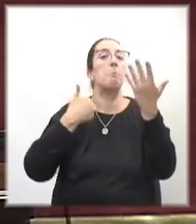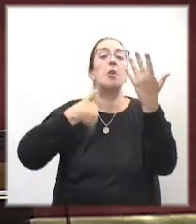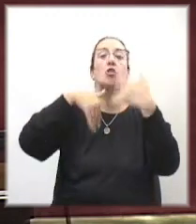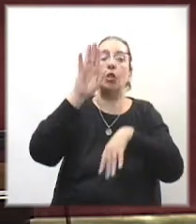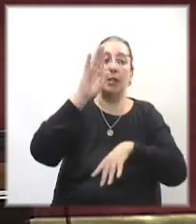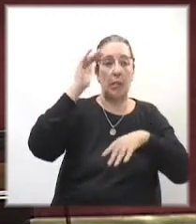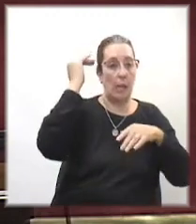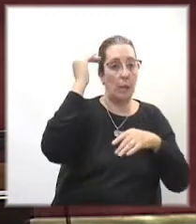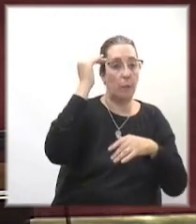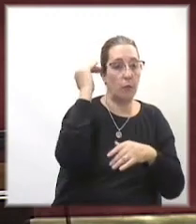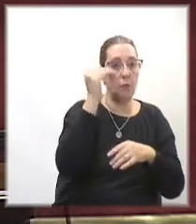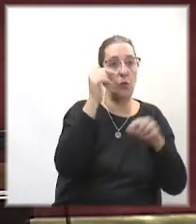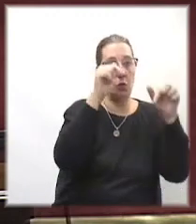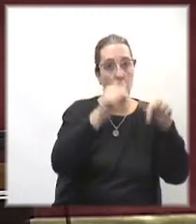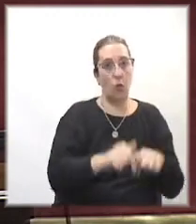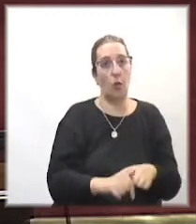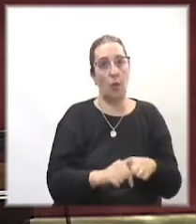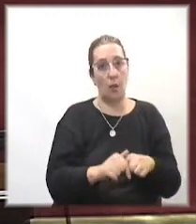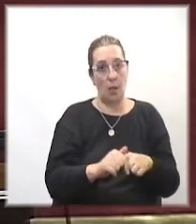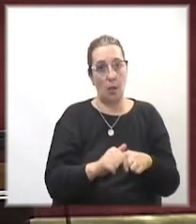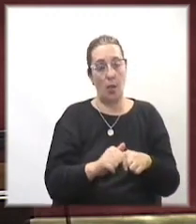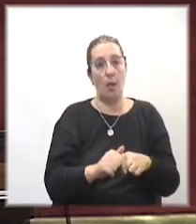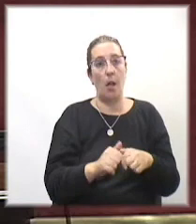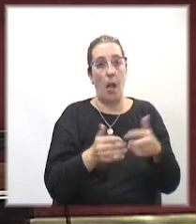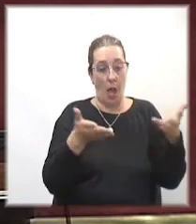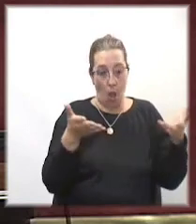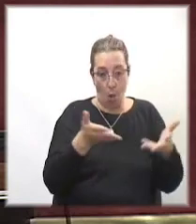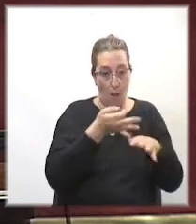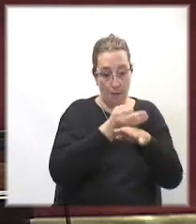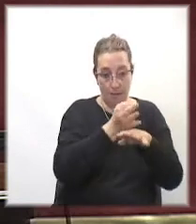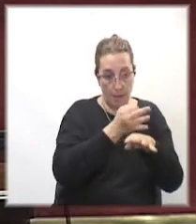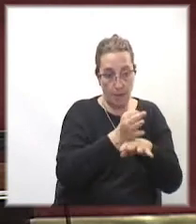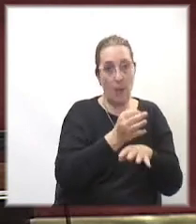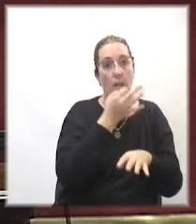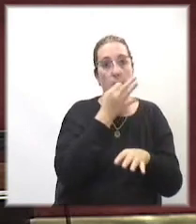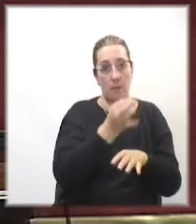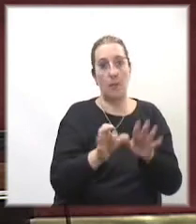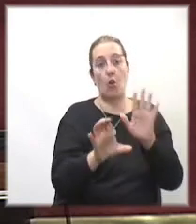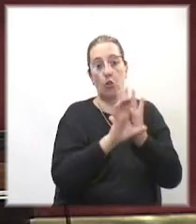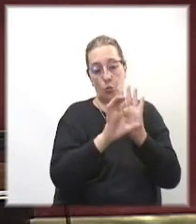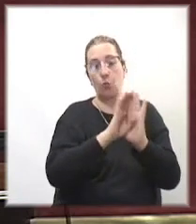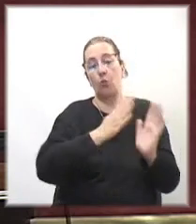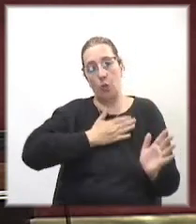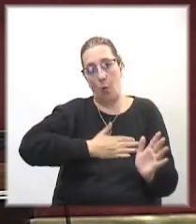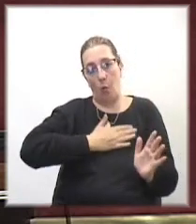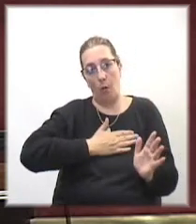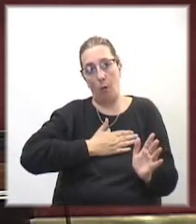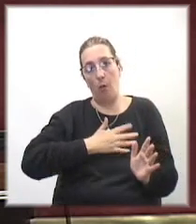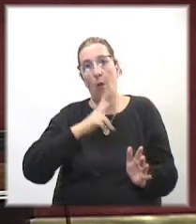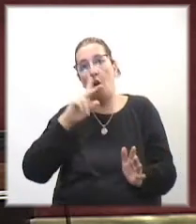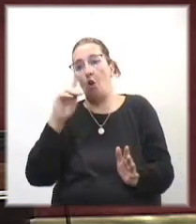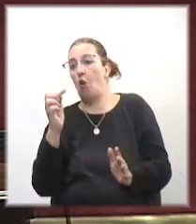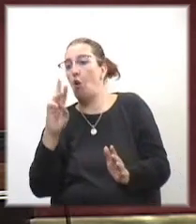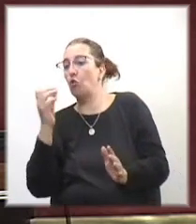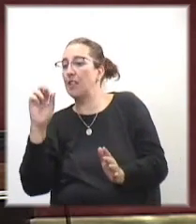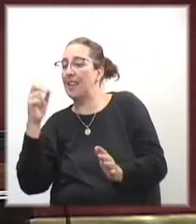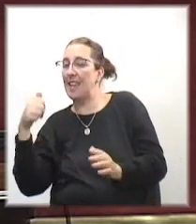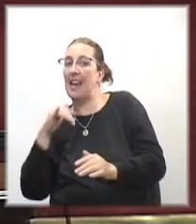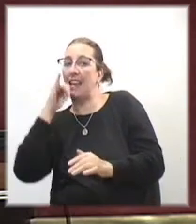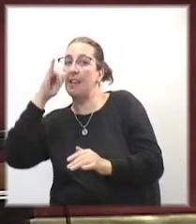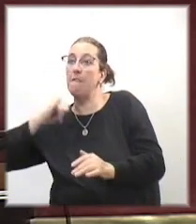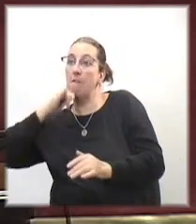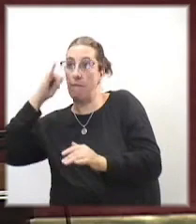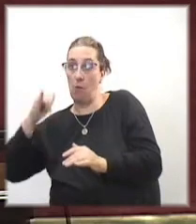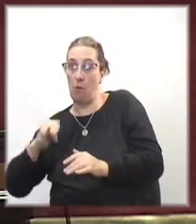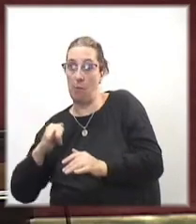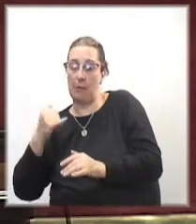hoy, la cátedra activa hoy, dice ser constitucional. El doctor Corseñac, en un informe